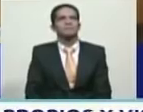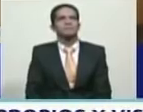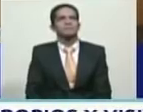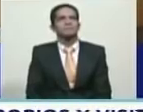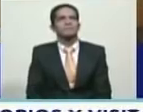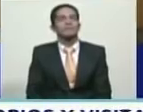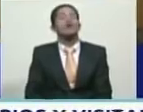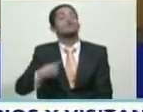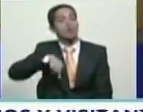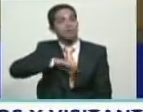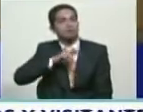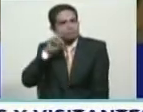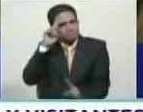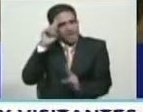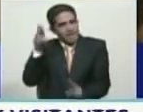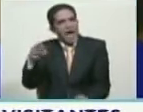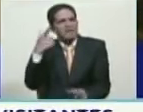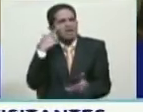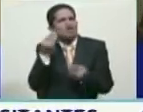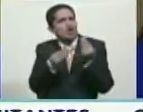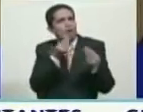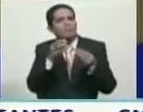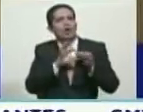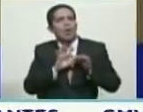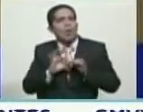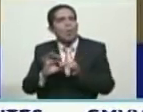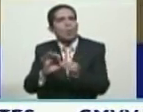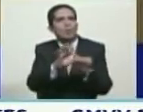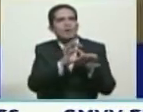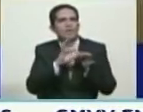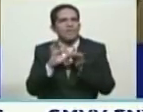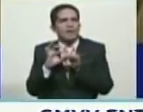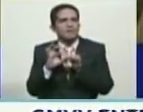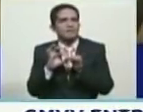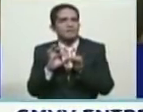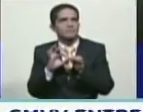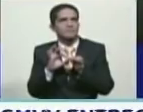Nuestro homenaje es con la unidad. Nuestro homenaje es